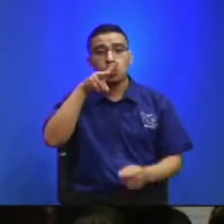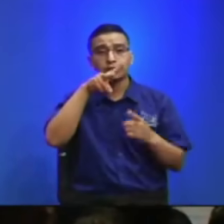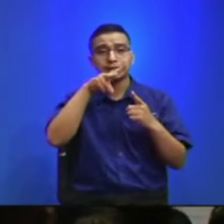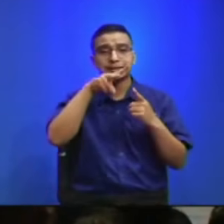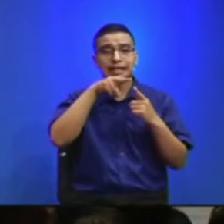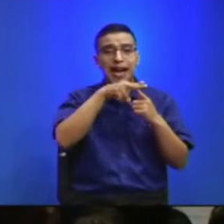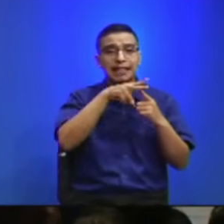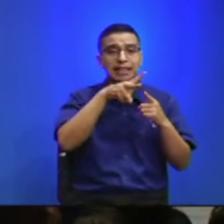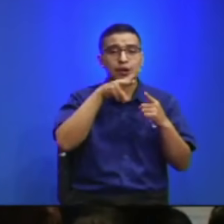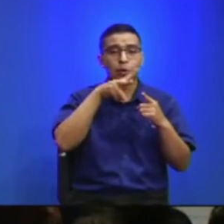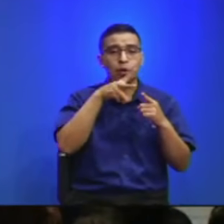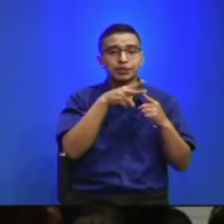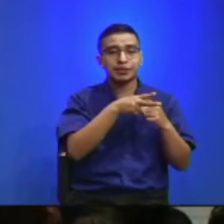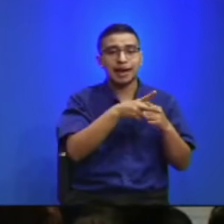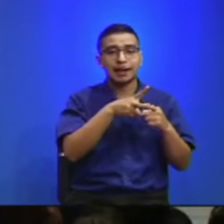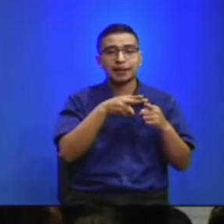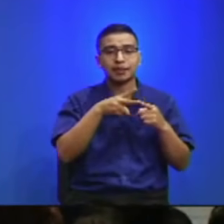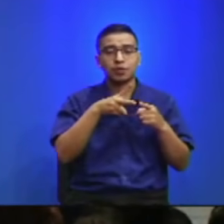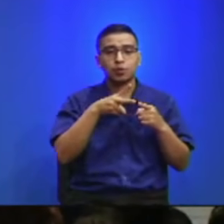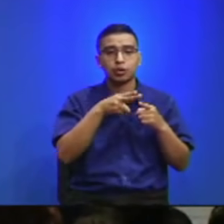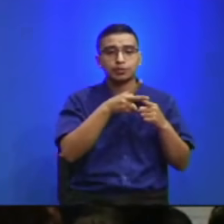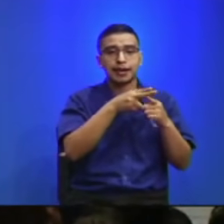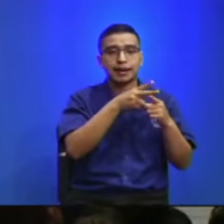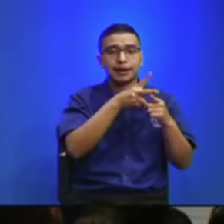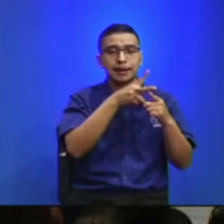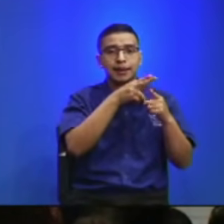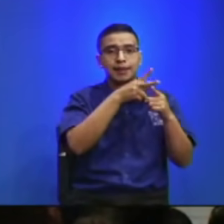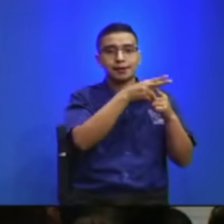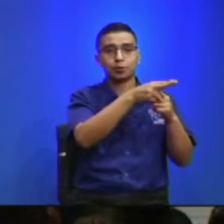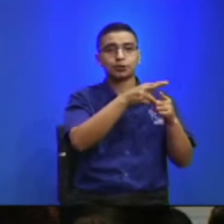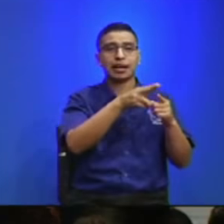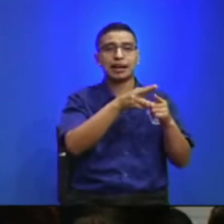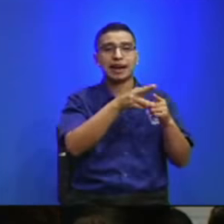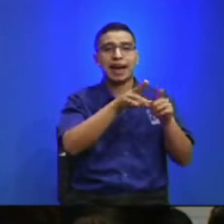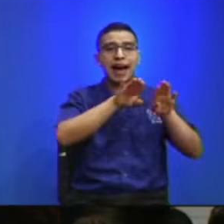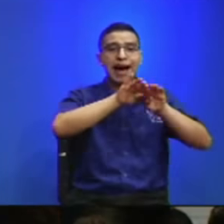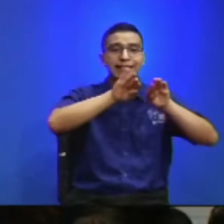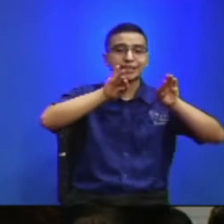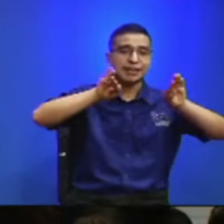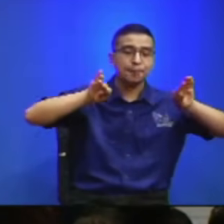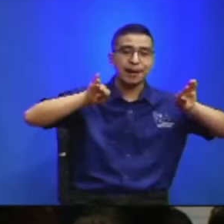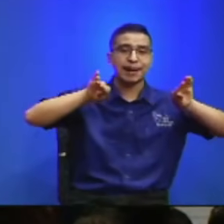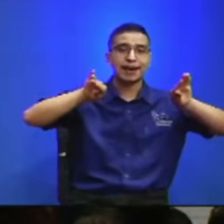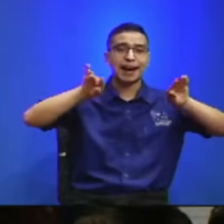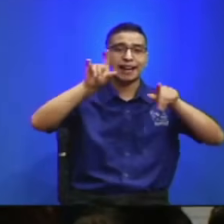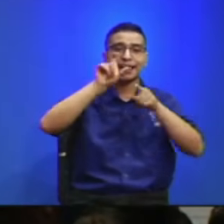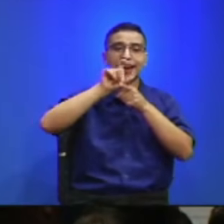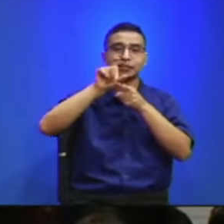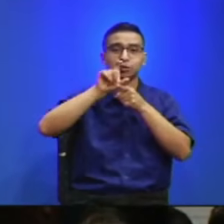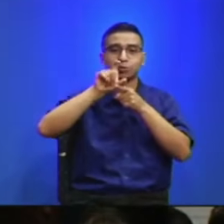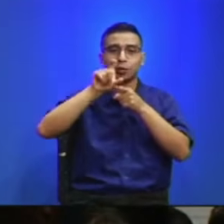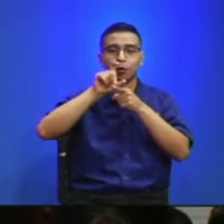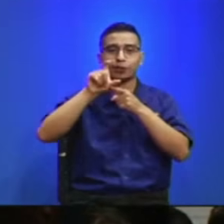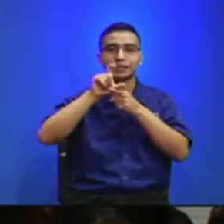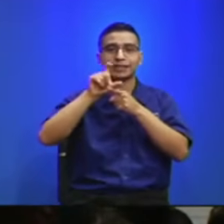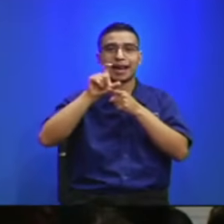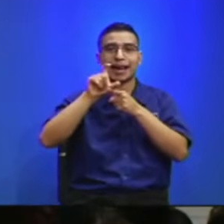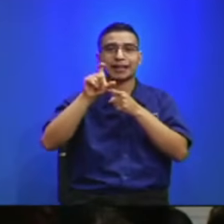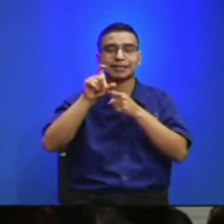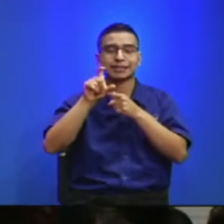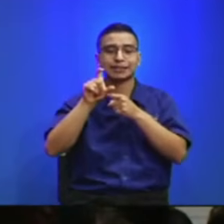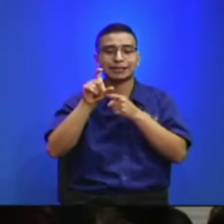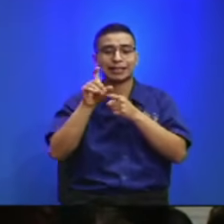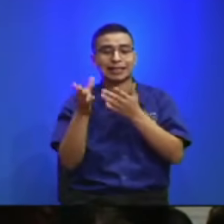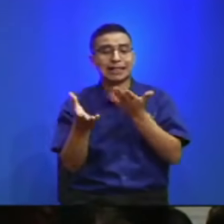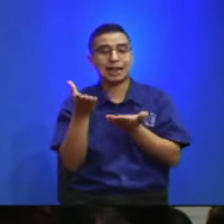cortar a separar aquello que se nos metió se nos enraíza